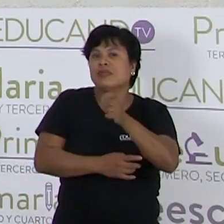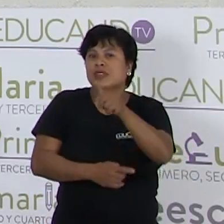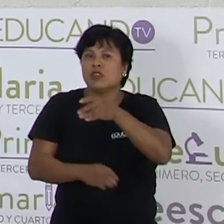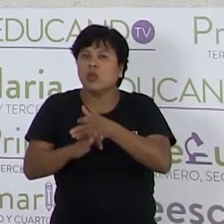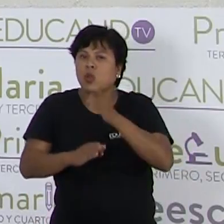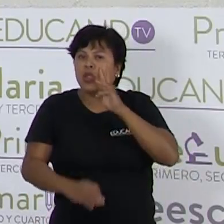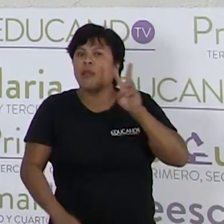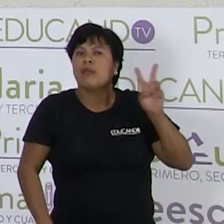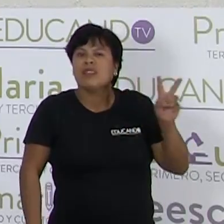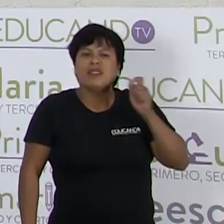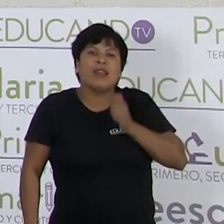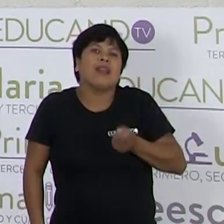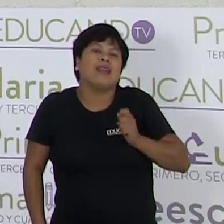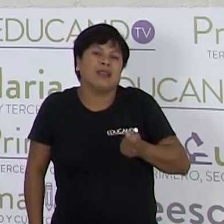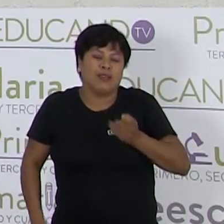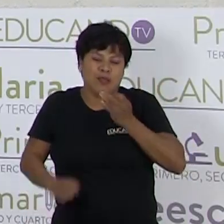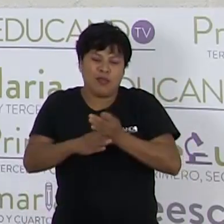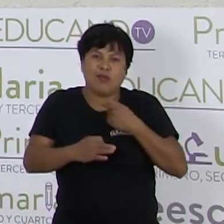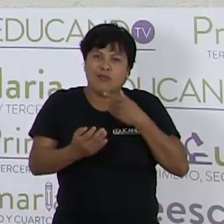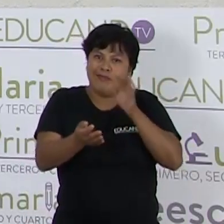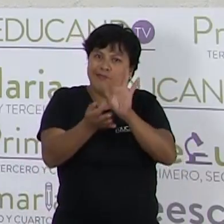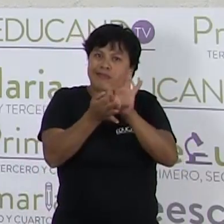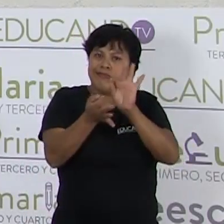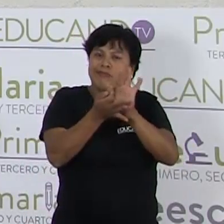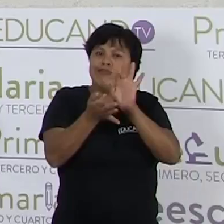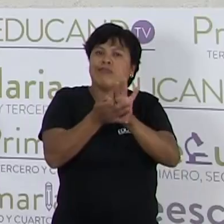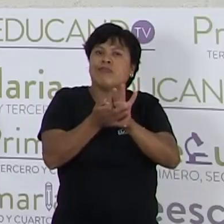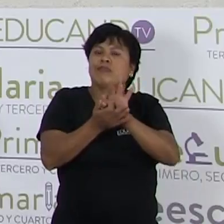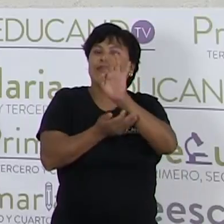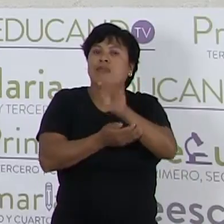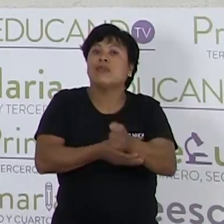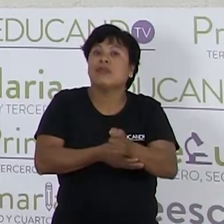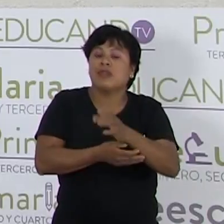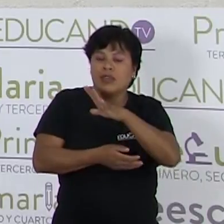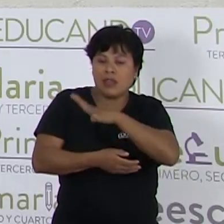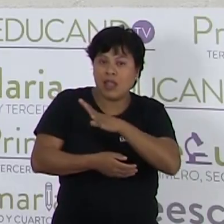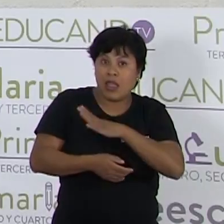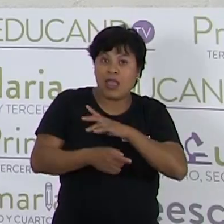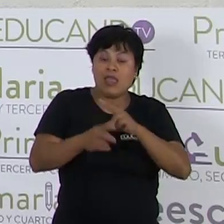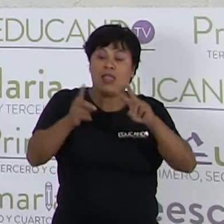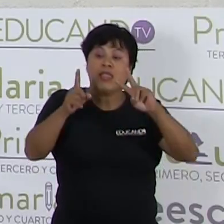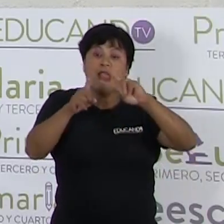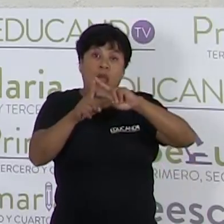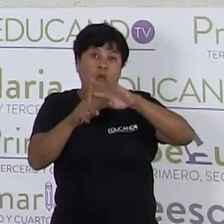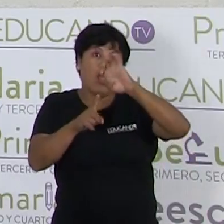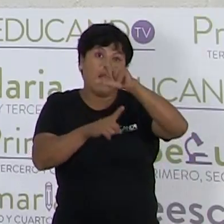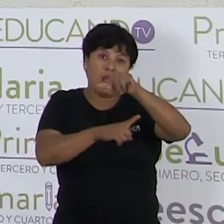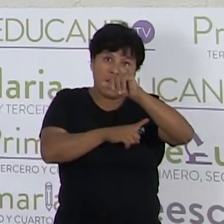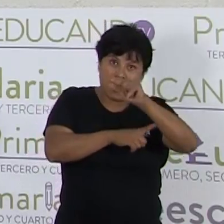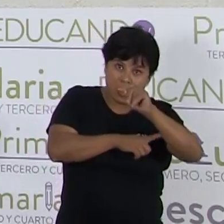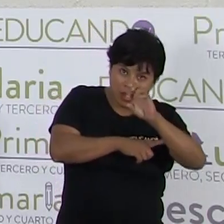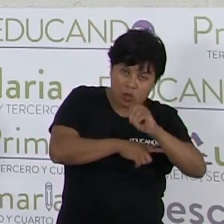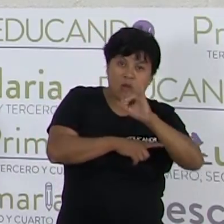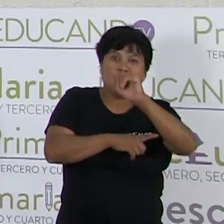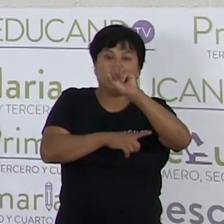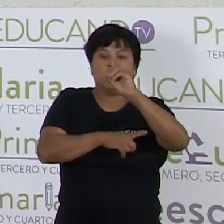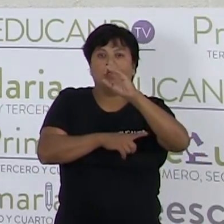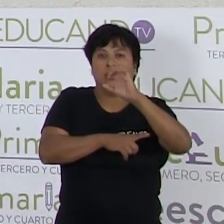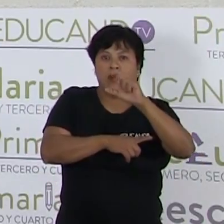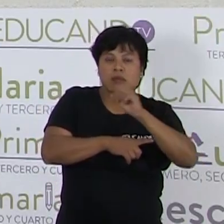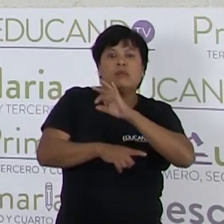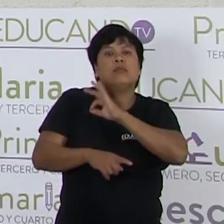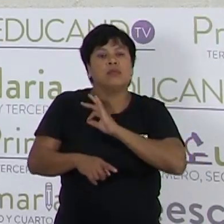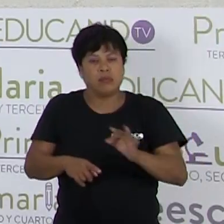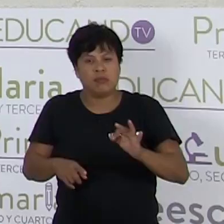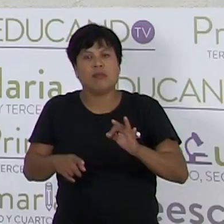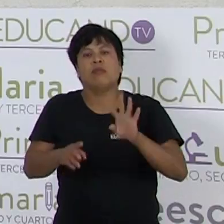cuenta en esto que estuvimos trabajando? Que hay triángulos que a pesar de ser equiláteros, isósceles o escalenos,